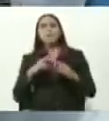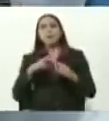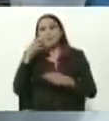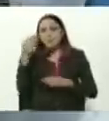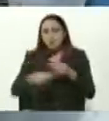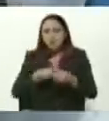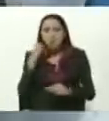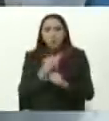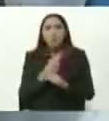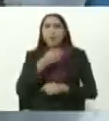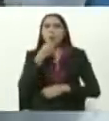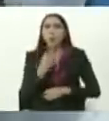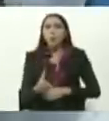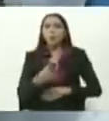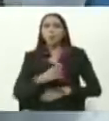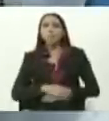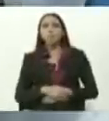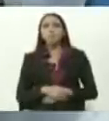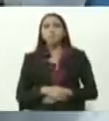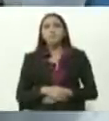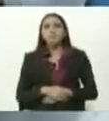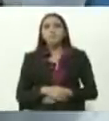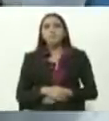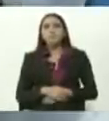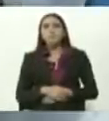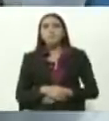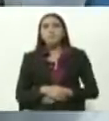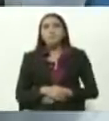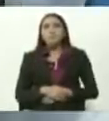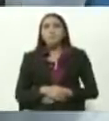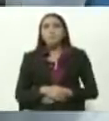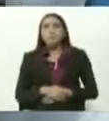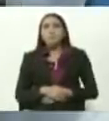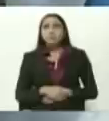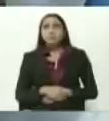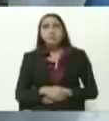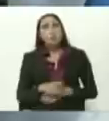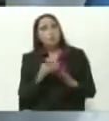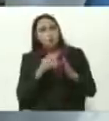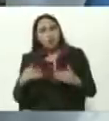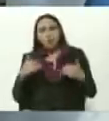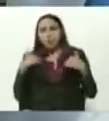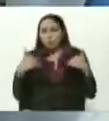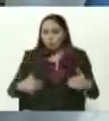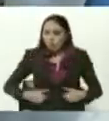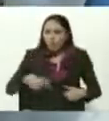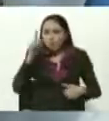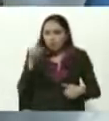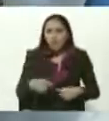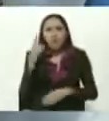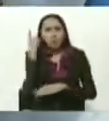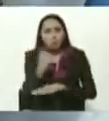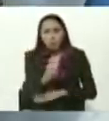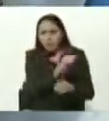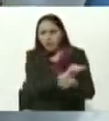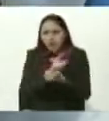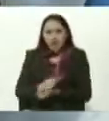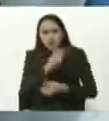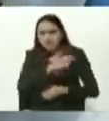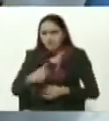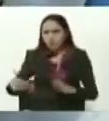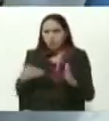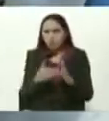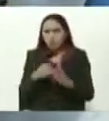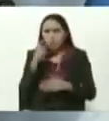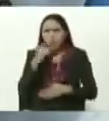vinculados ambos fiscales en el estado Táchira a los derechos humanos, la condena de los que agraviaron a Rufo